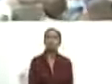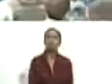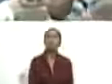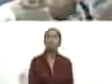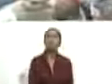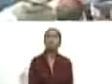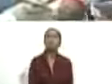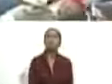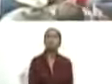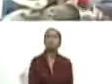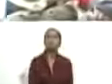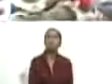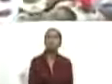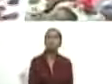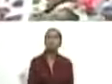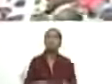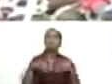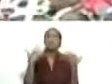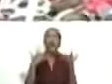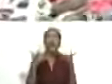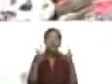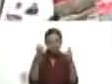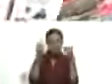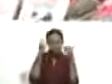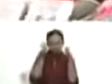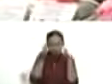Para ir a atender la necesidad.